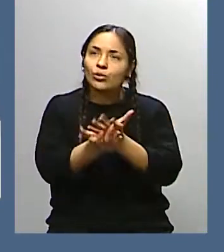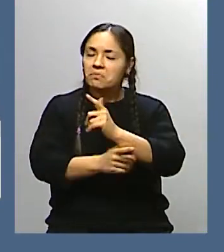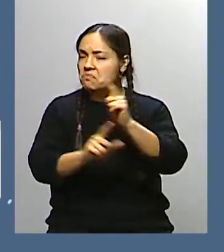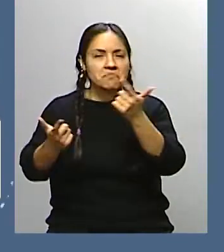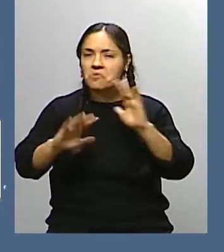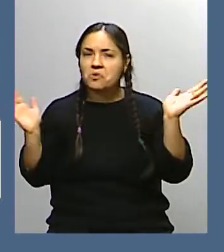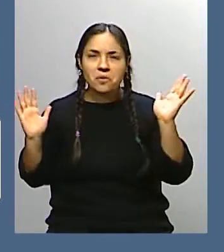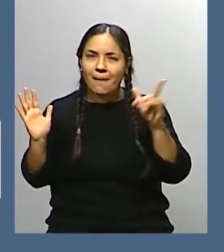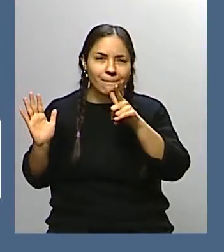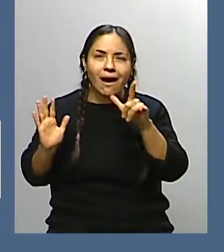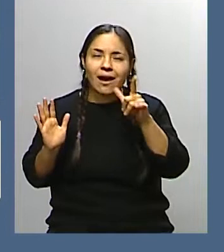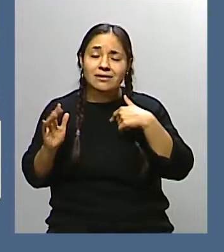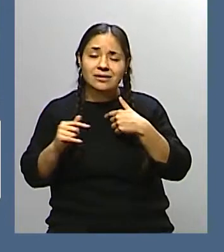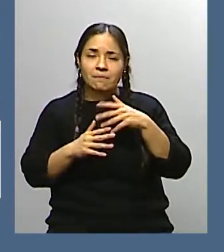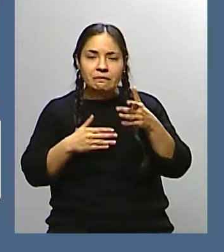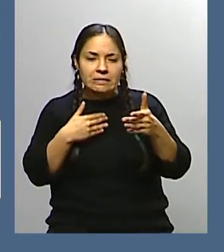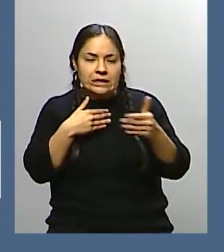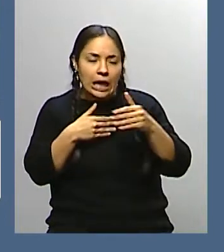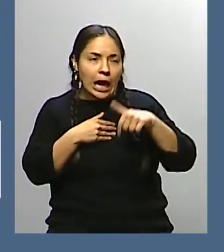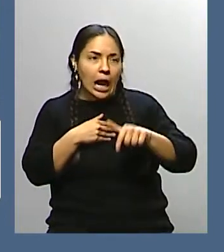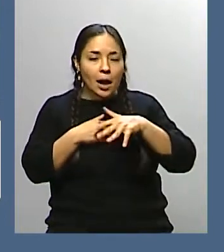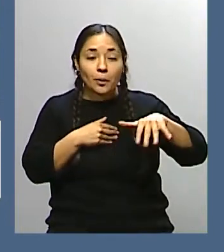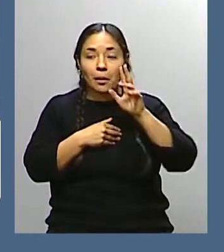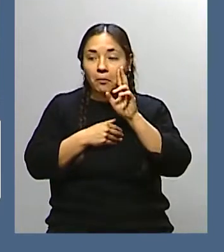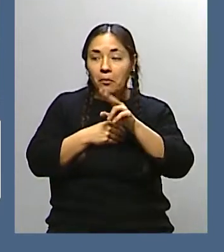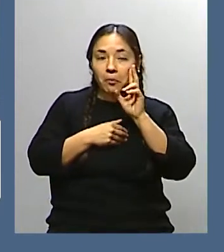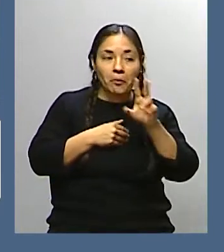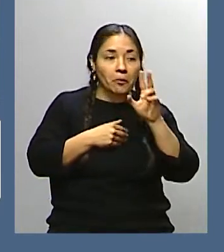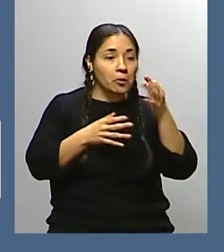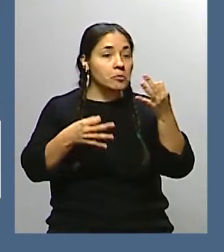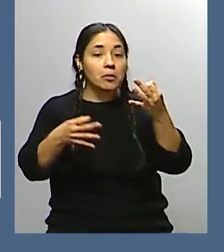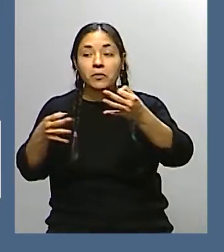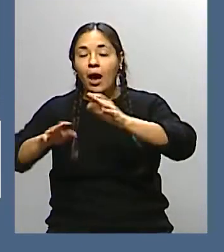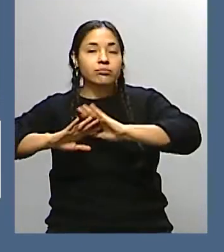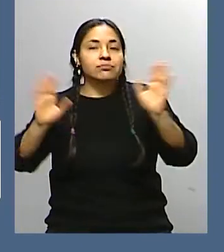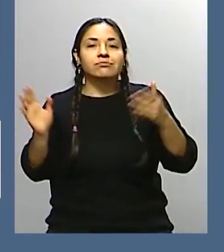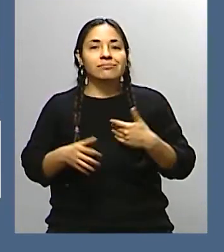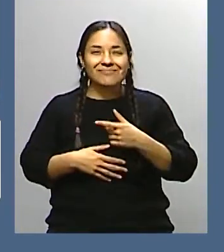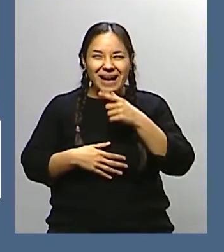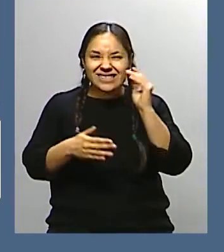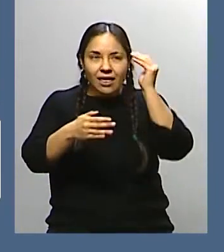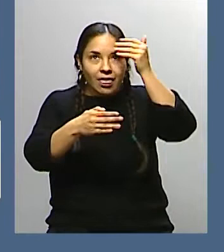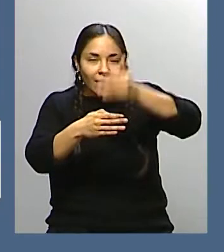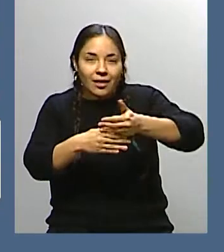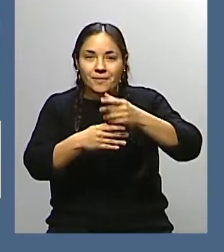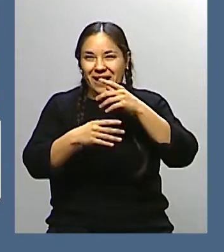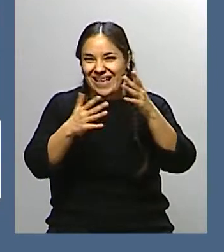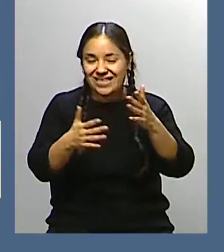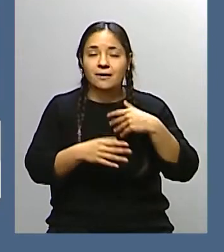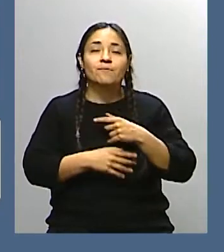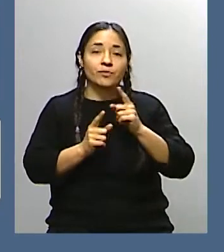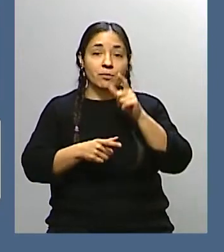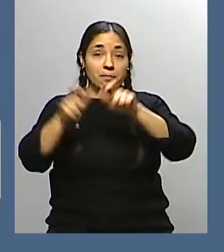ocurre a nivel planetario. Entonces, la gente también, digamos, en su desarrollo económico y en sus metas de